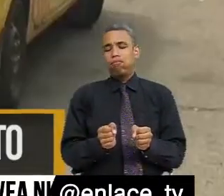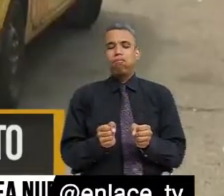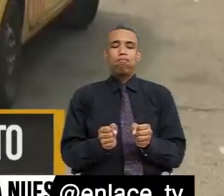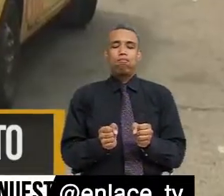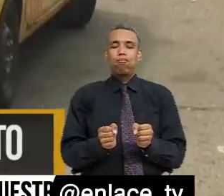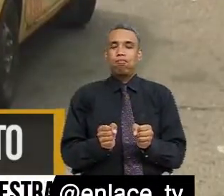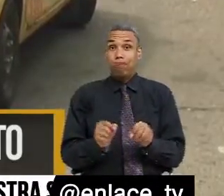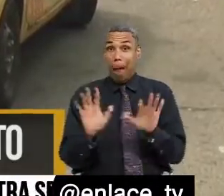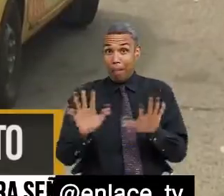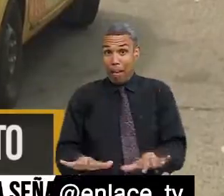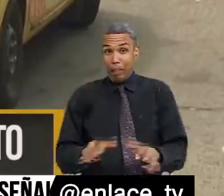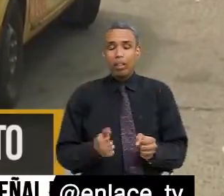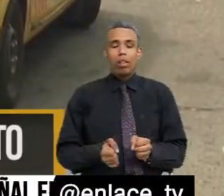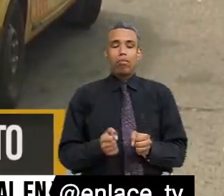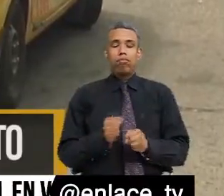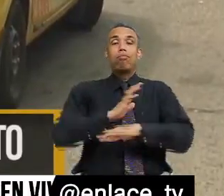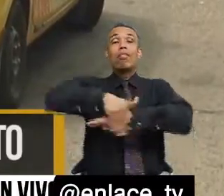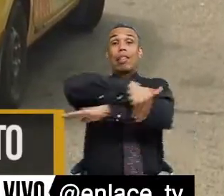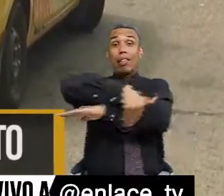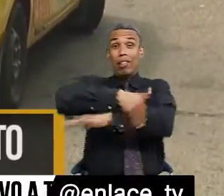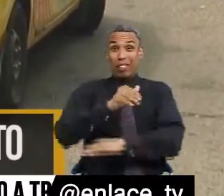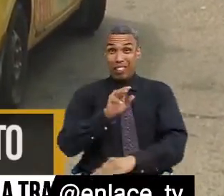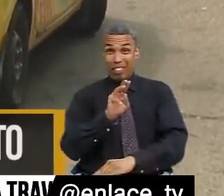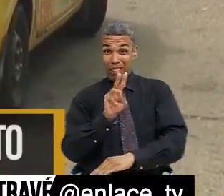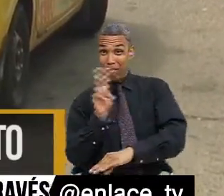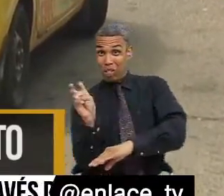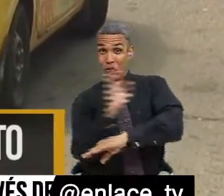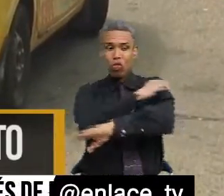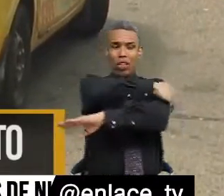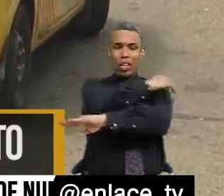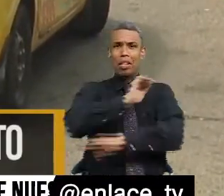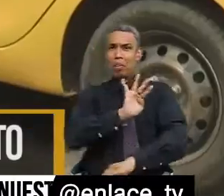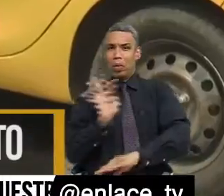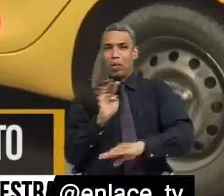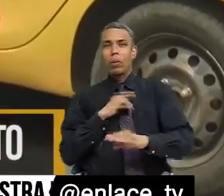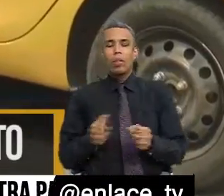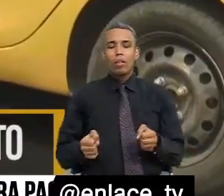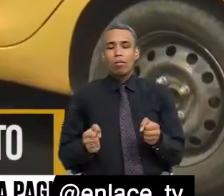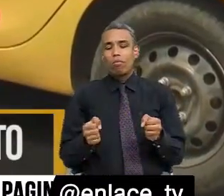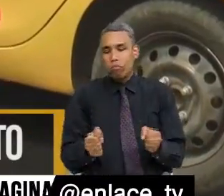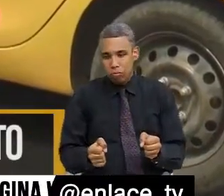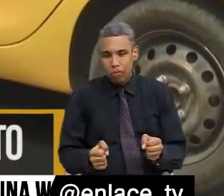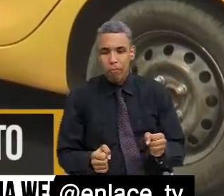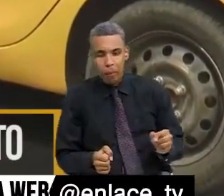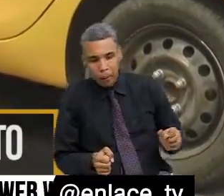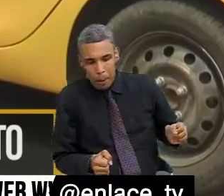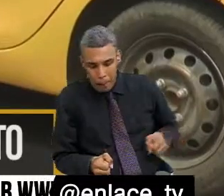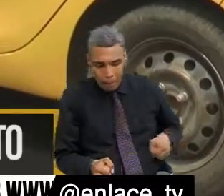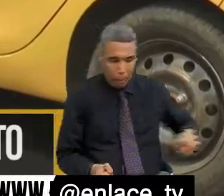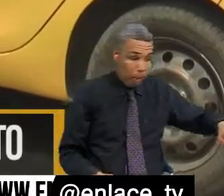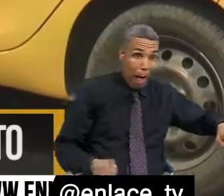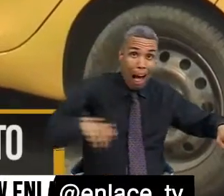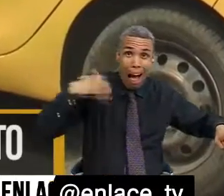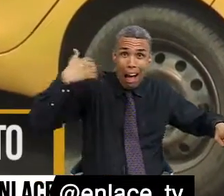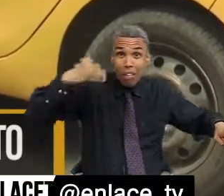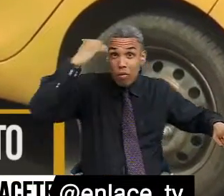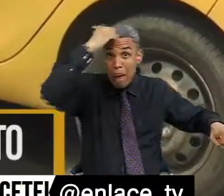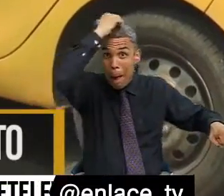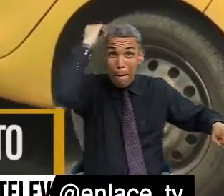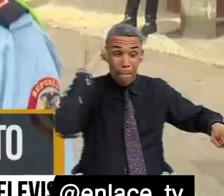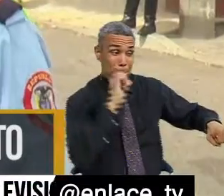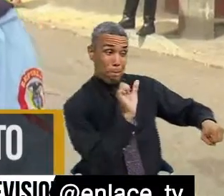punto de la carrera 28 con calle 44, cuando al parecer abrió la puerta del carro sin percatarse de la presencia del